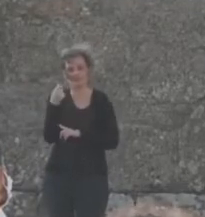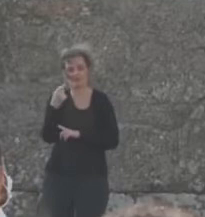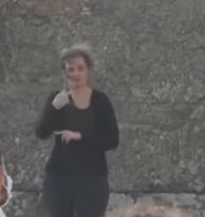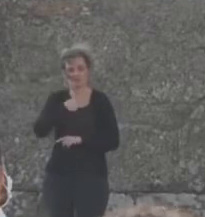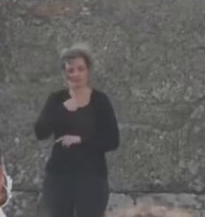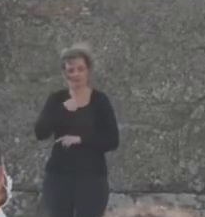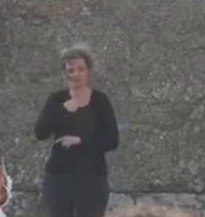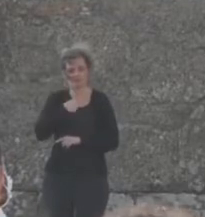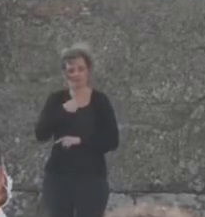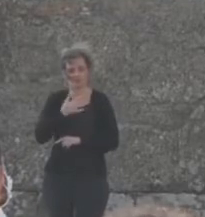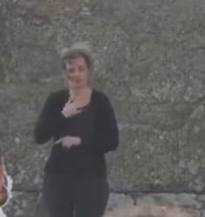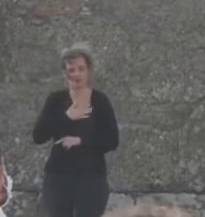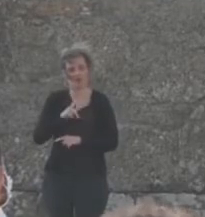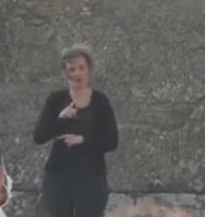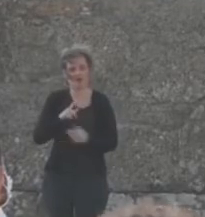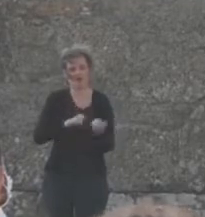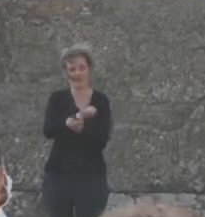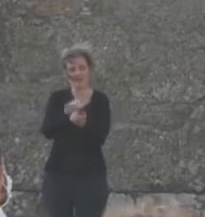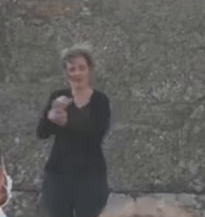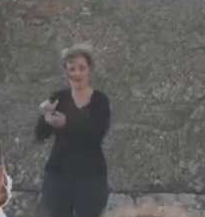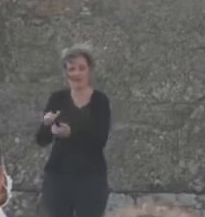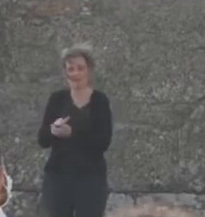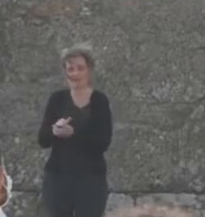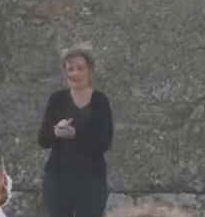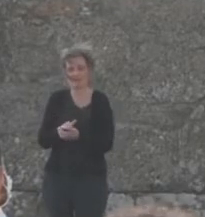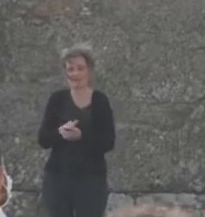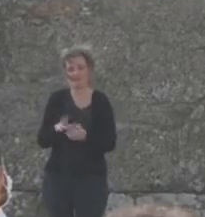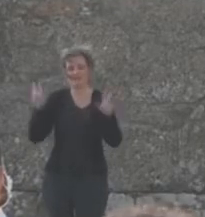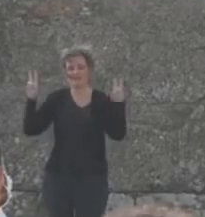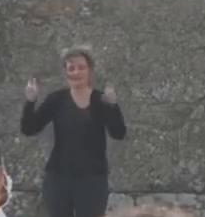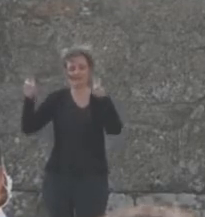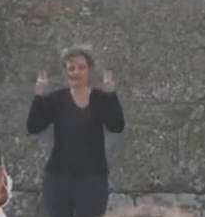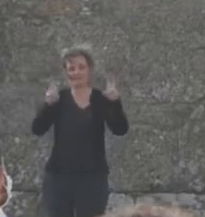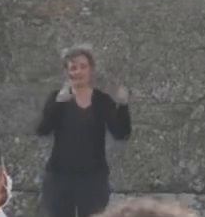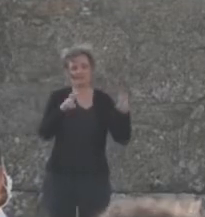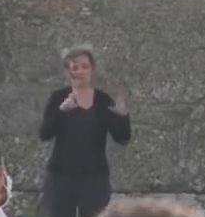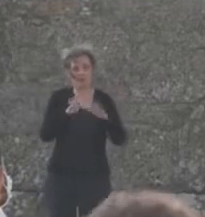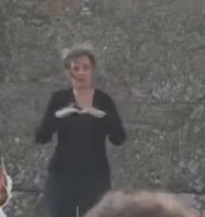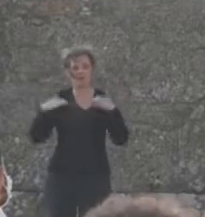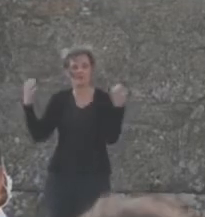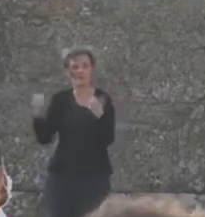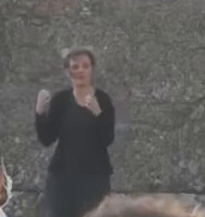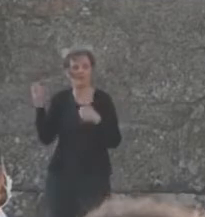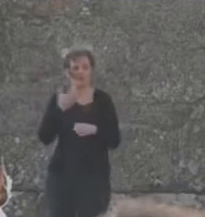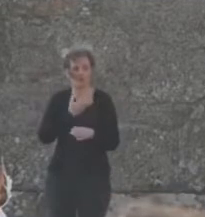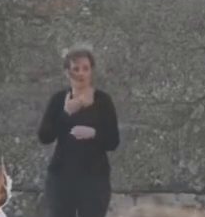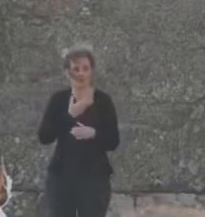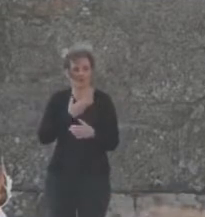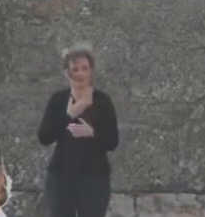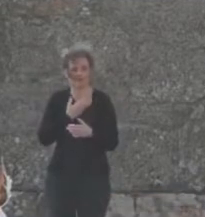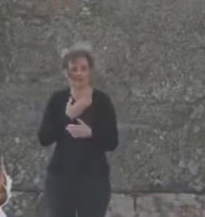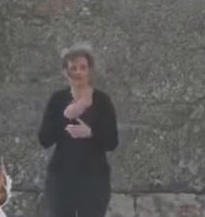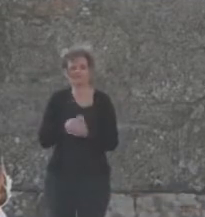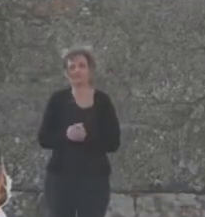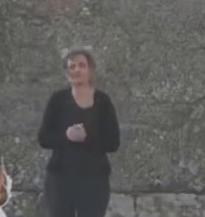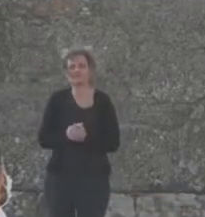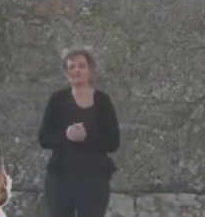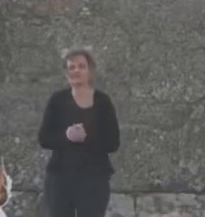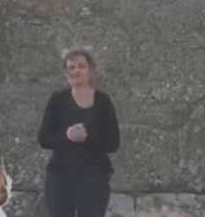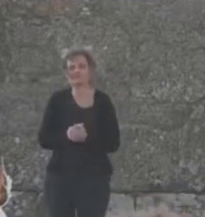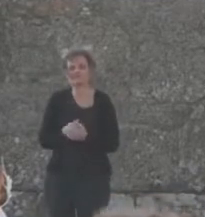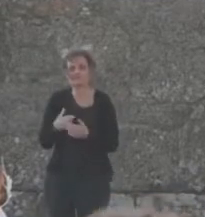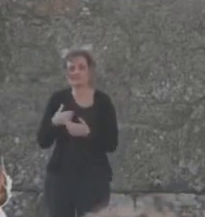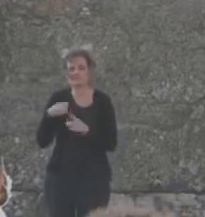nós, que non querían líos acerca deses temas no pleno do concello. E alá